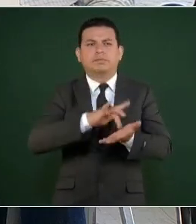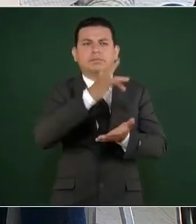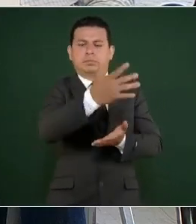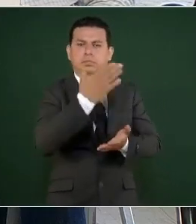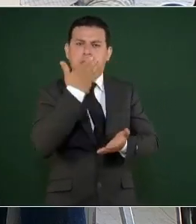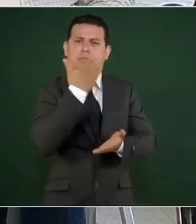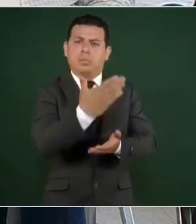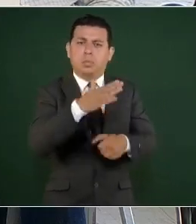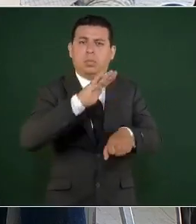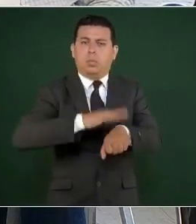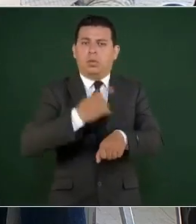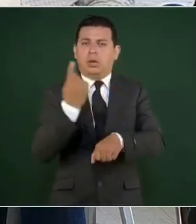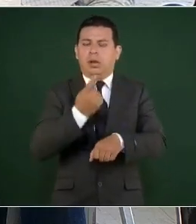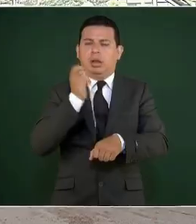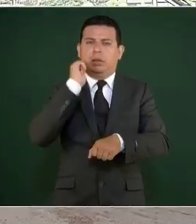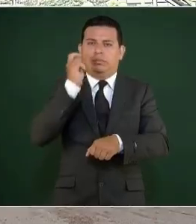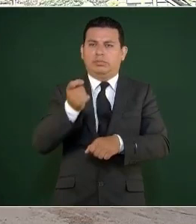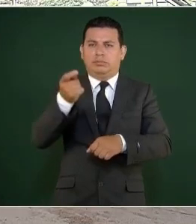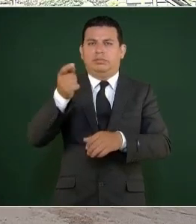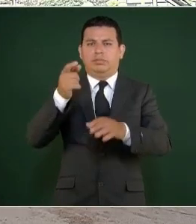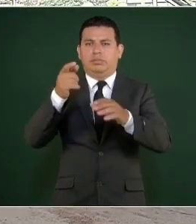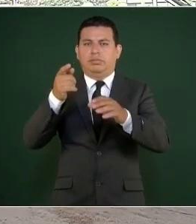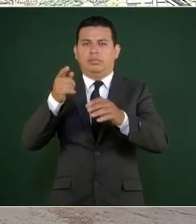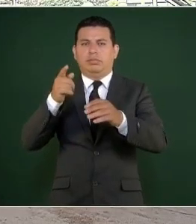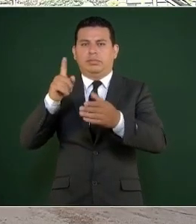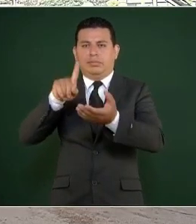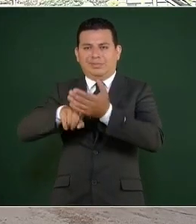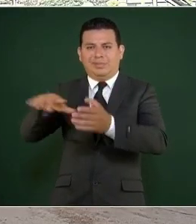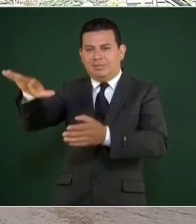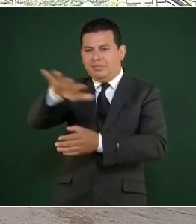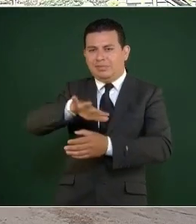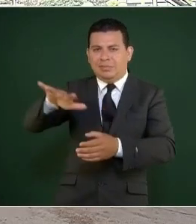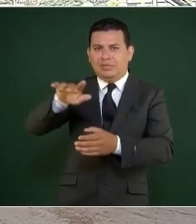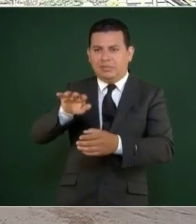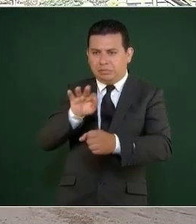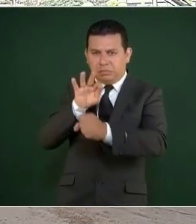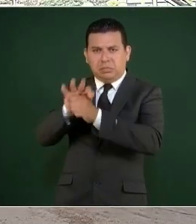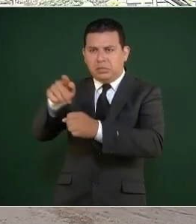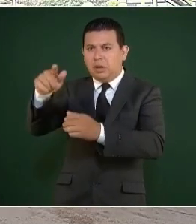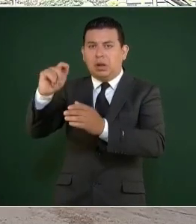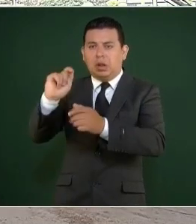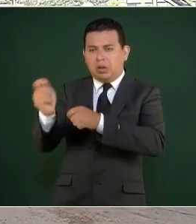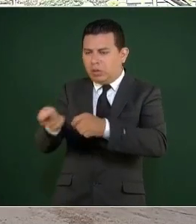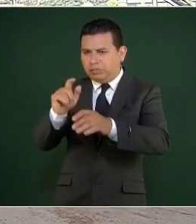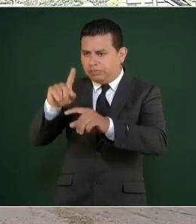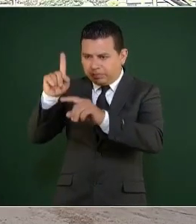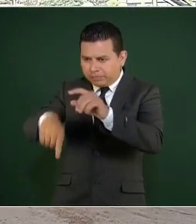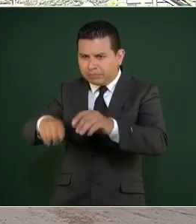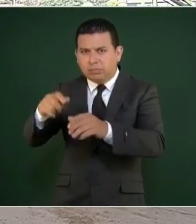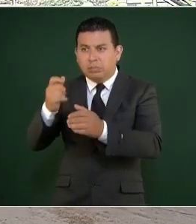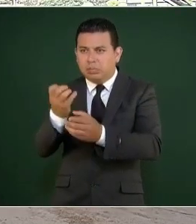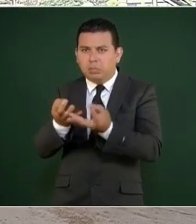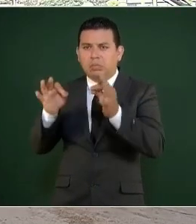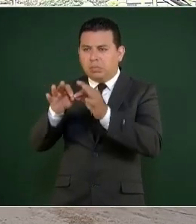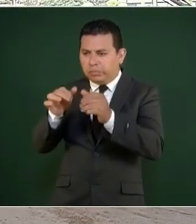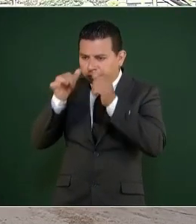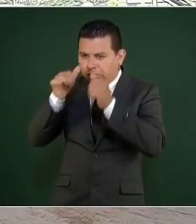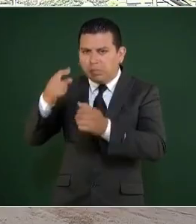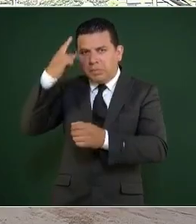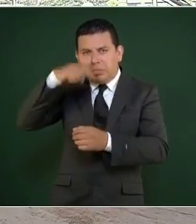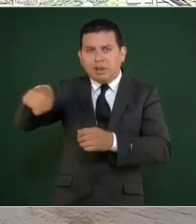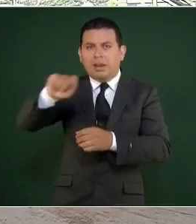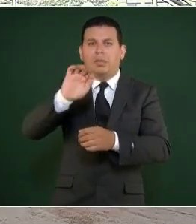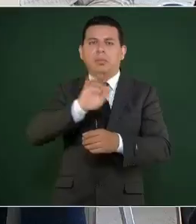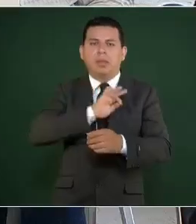haber puesto el mejor de los empeños en desarrollar la carretera hacia este destino. Con ello se ha potenciado el recorrido